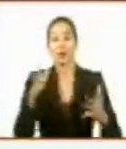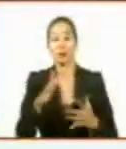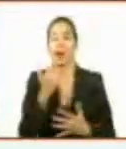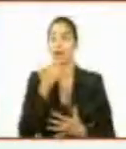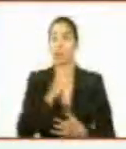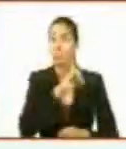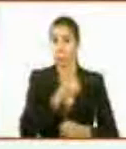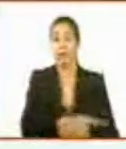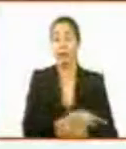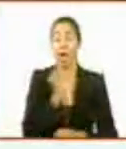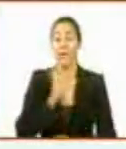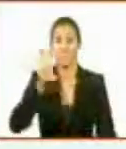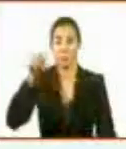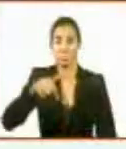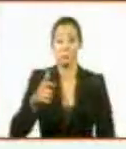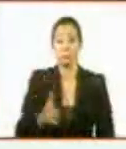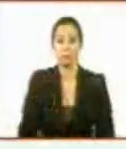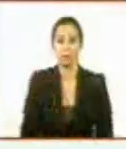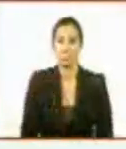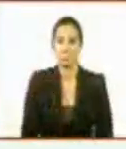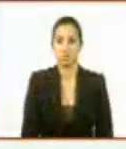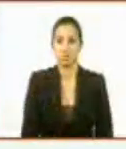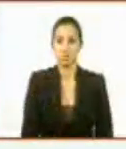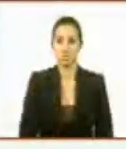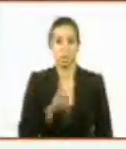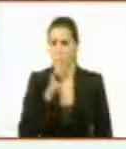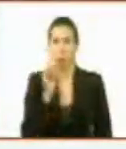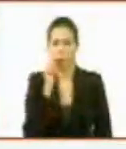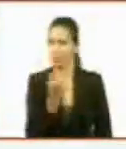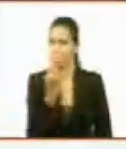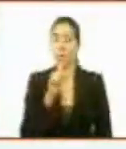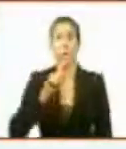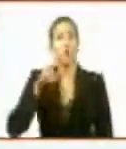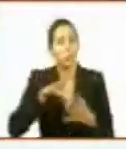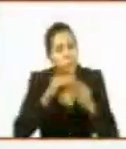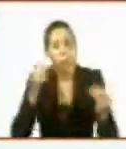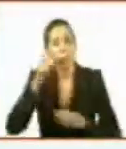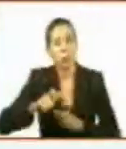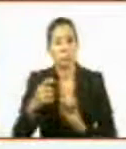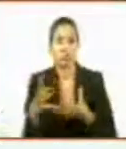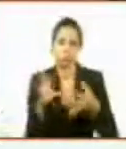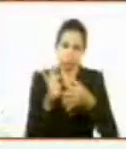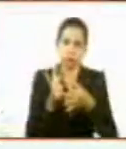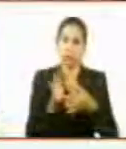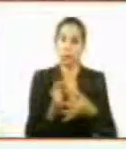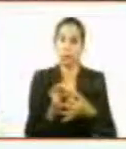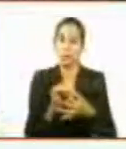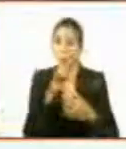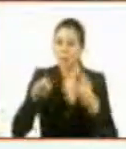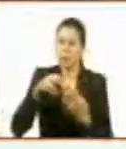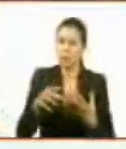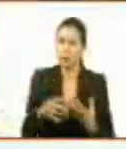tiene este país. No es un hombre, es un pueblo. Ninguna revolución puede fundamentarse en un hombre.